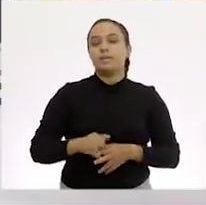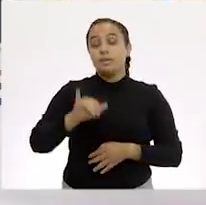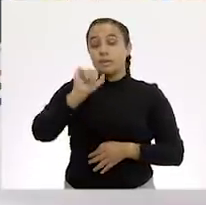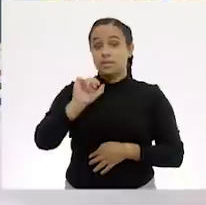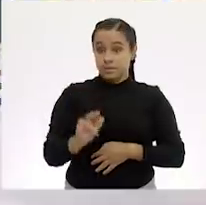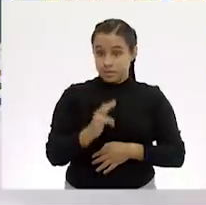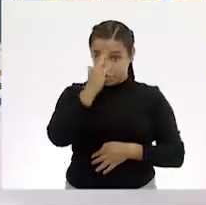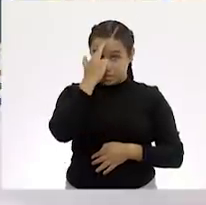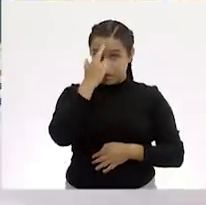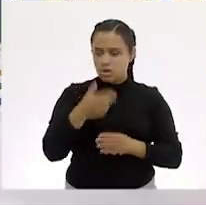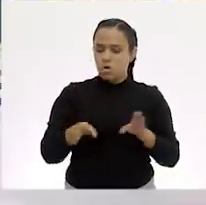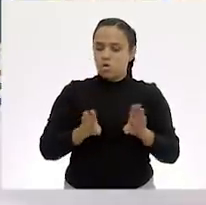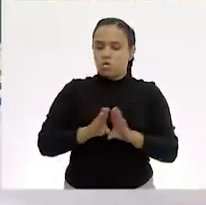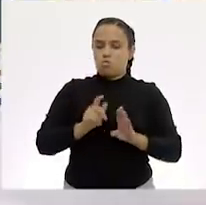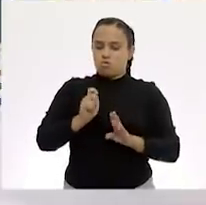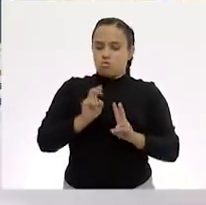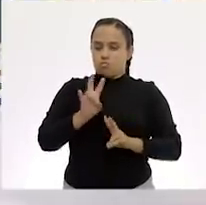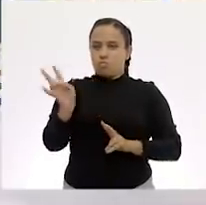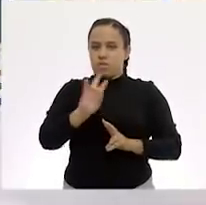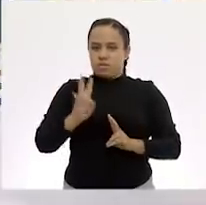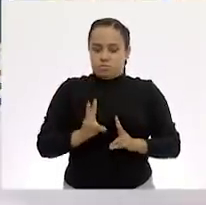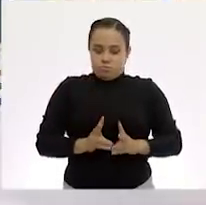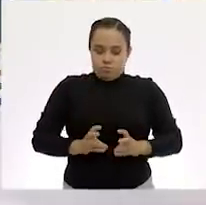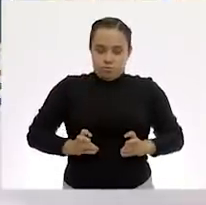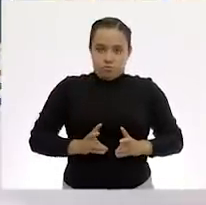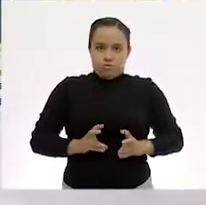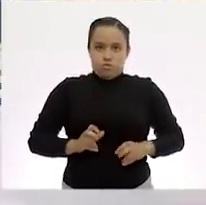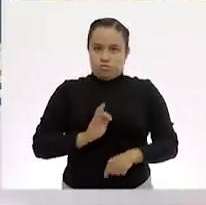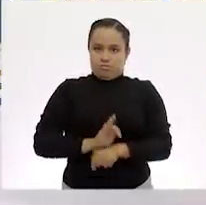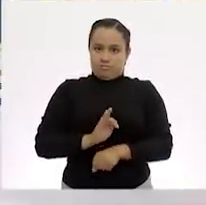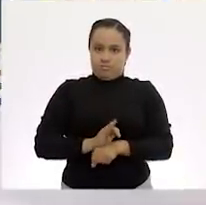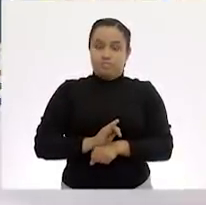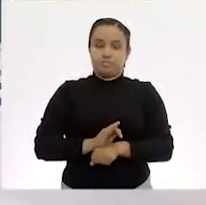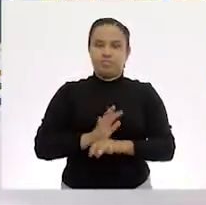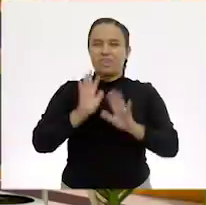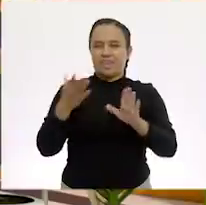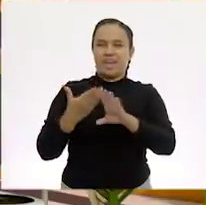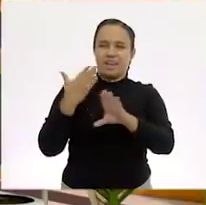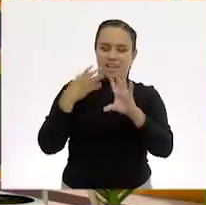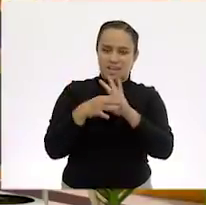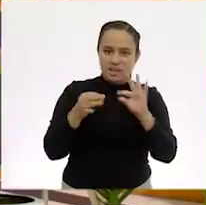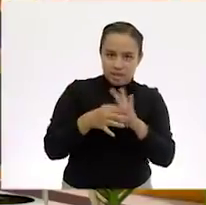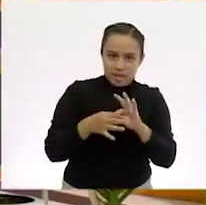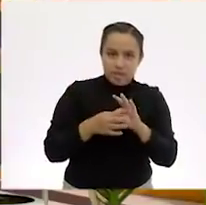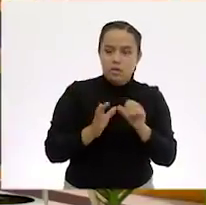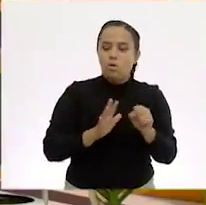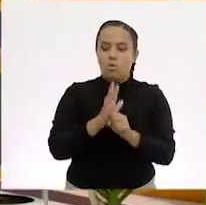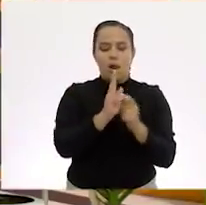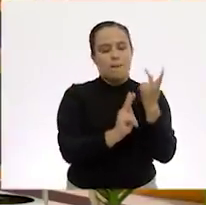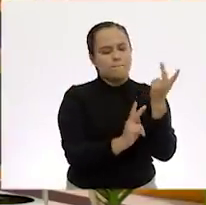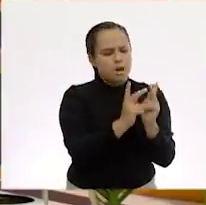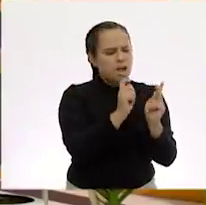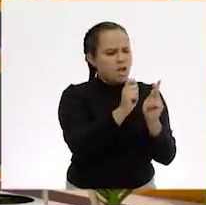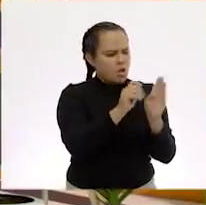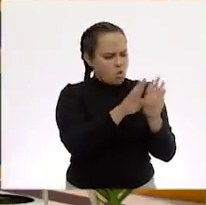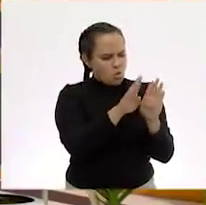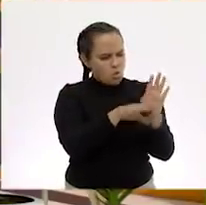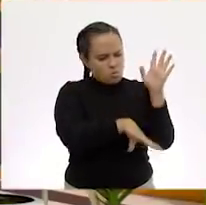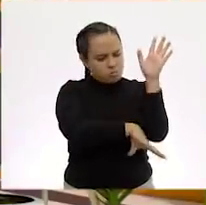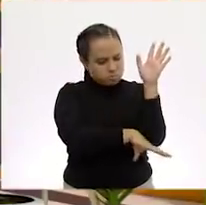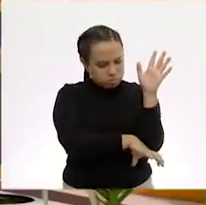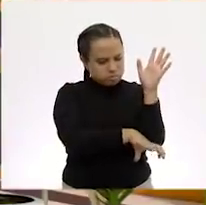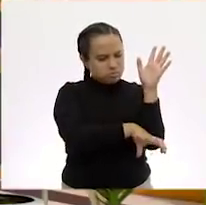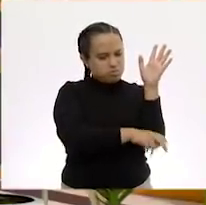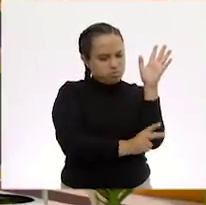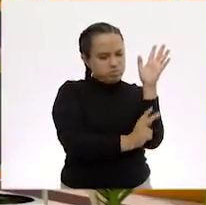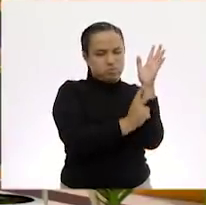recordamos este proceso de nutrición que ya habíamos visto, que ya recordamos cuáles son las partes de la planta y algunas